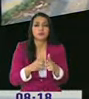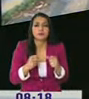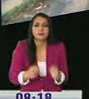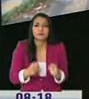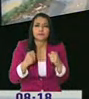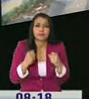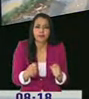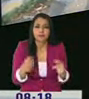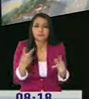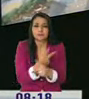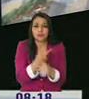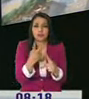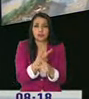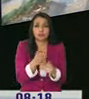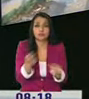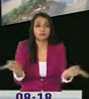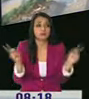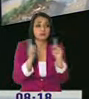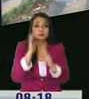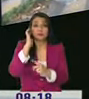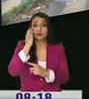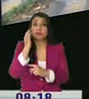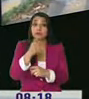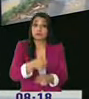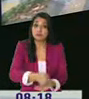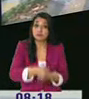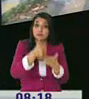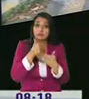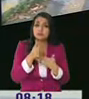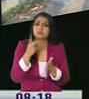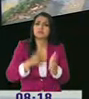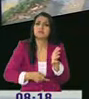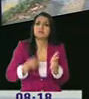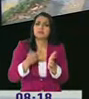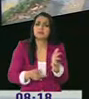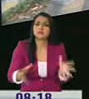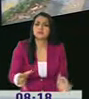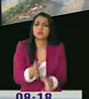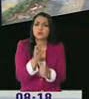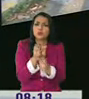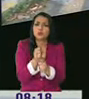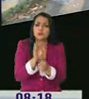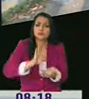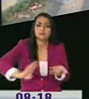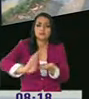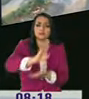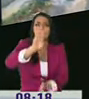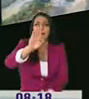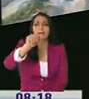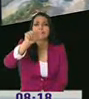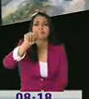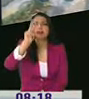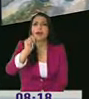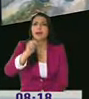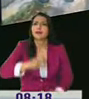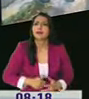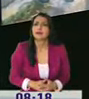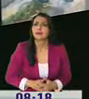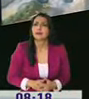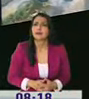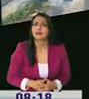están sumamente preocupados y tú eres la voz de ellos. ¿Qué pasa con la seguridad en el Batán Alto? Esto es el sector de la Guangultagua